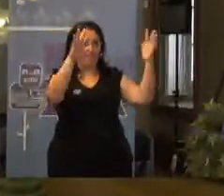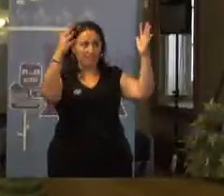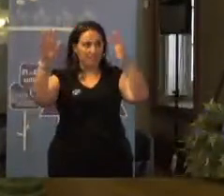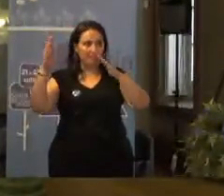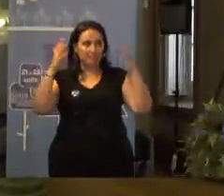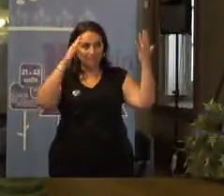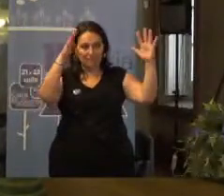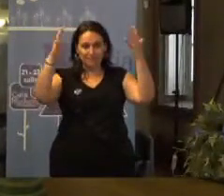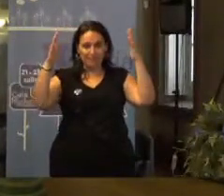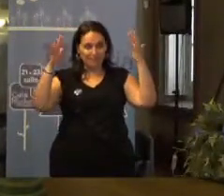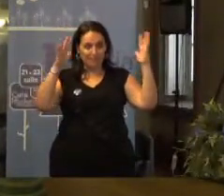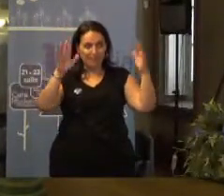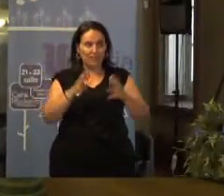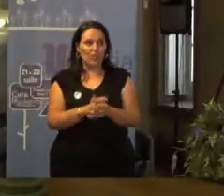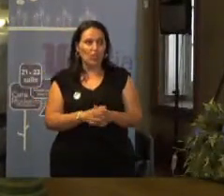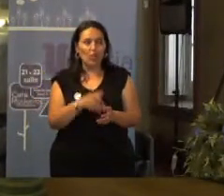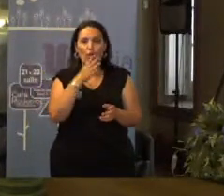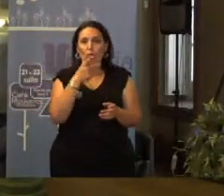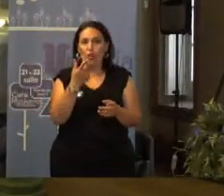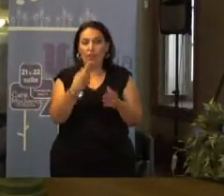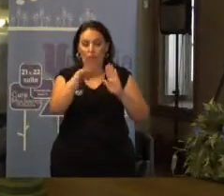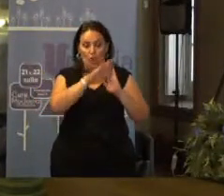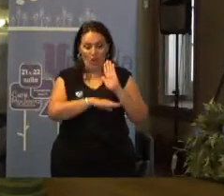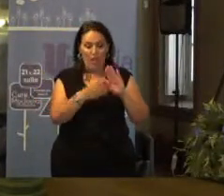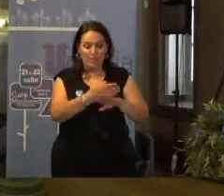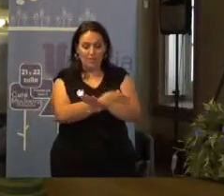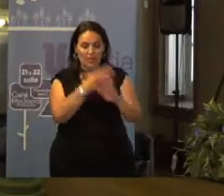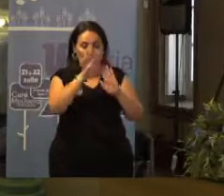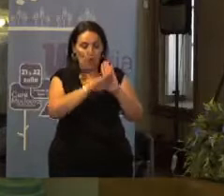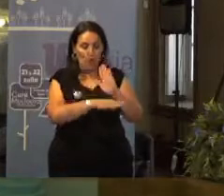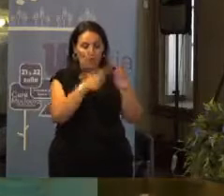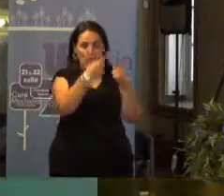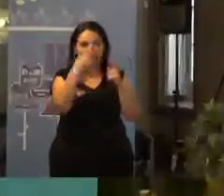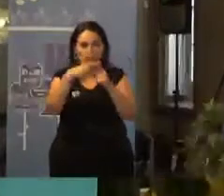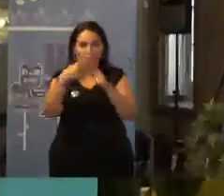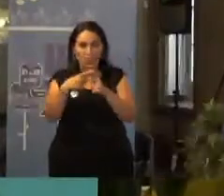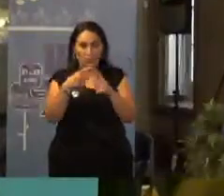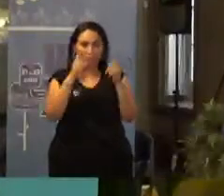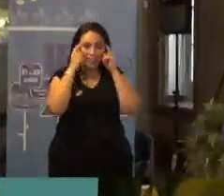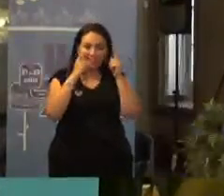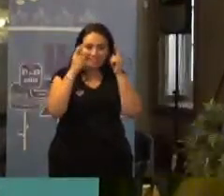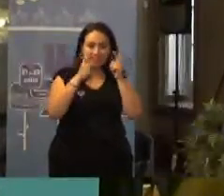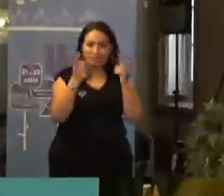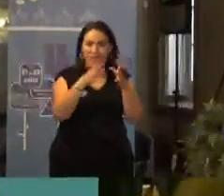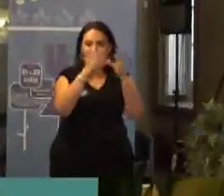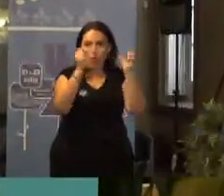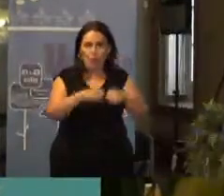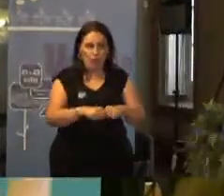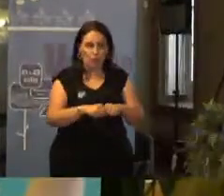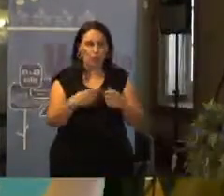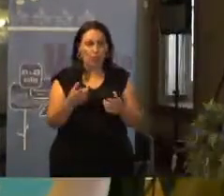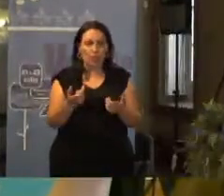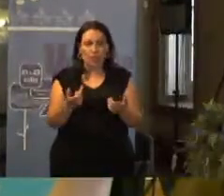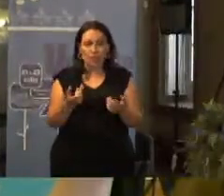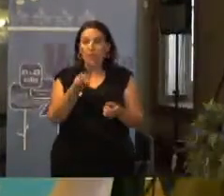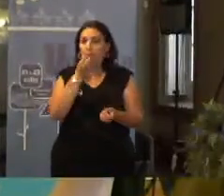e mesmo que figuraran nos programas electorais das diferentes opcións políticas. E vamos a ver,